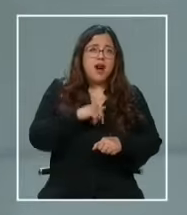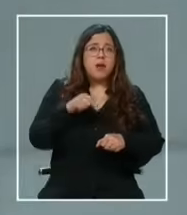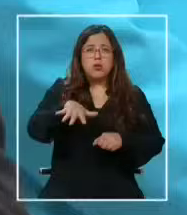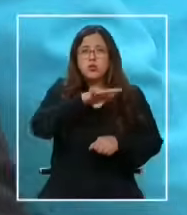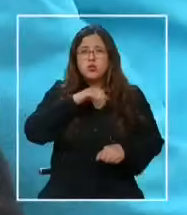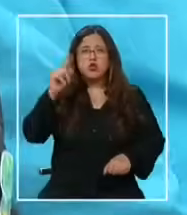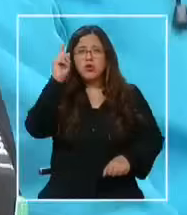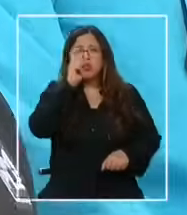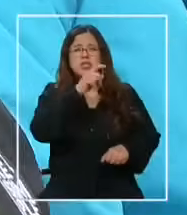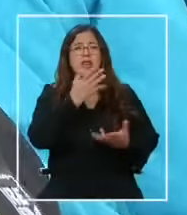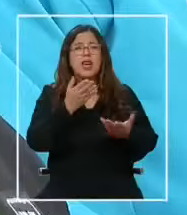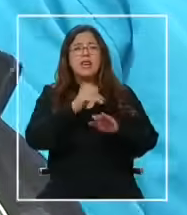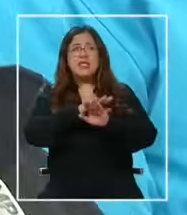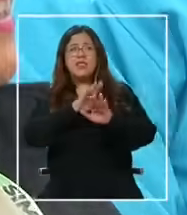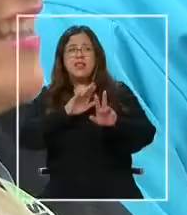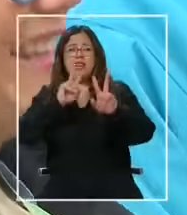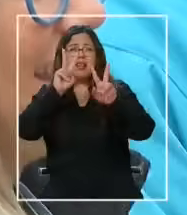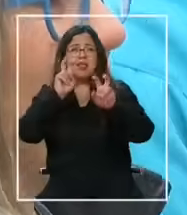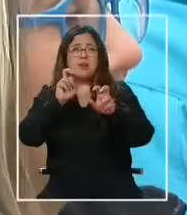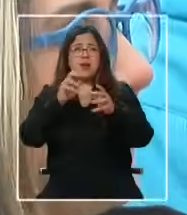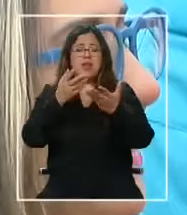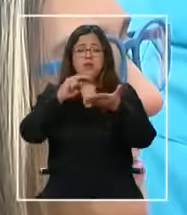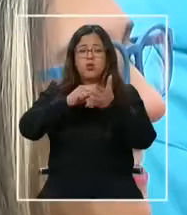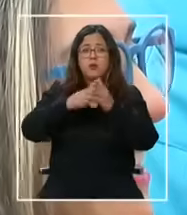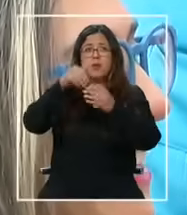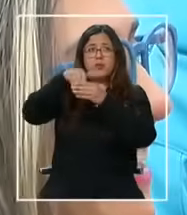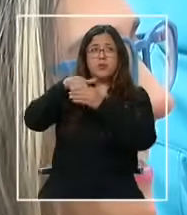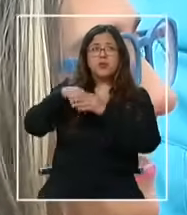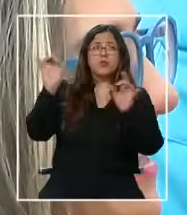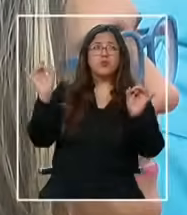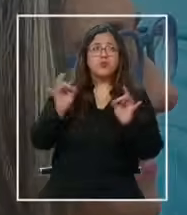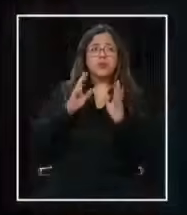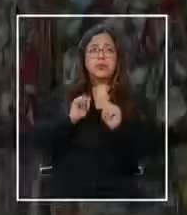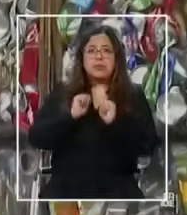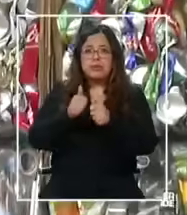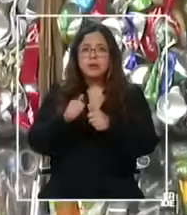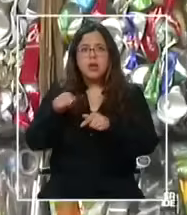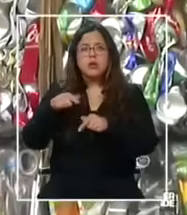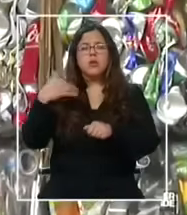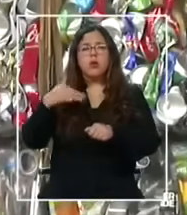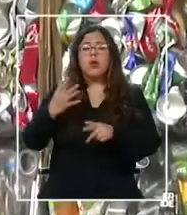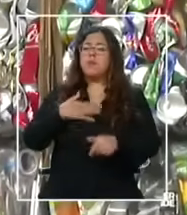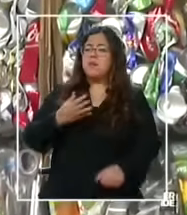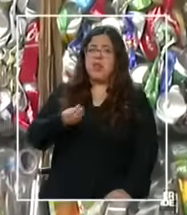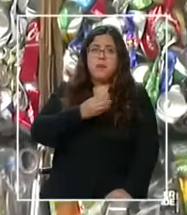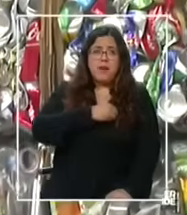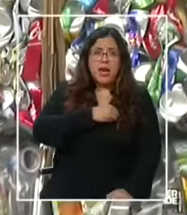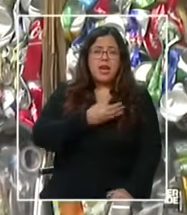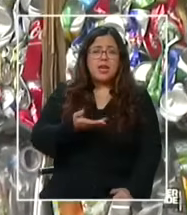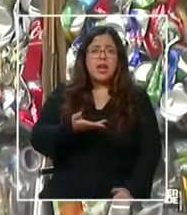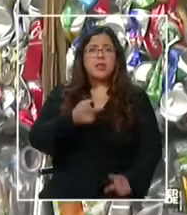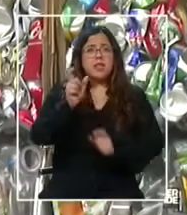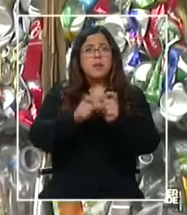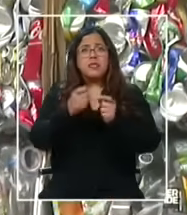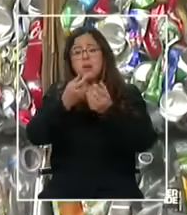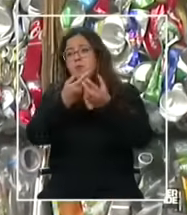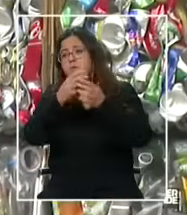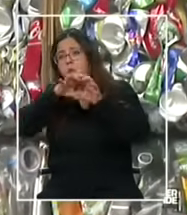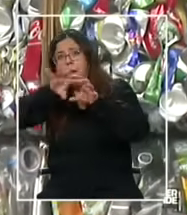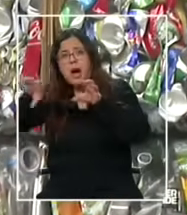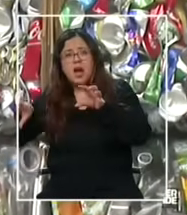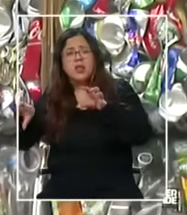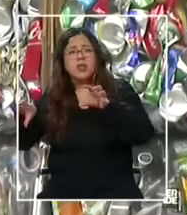evitar la dispersión de votos factor que le provocaría una derrota es prioridad me da pena que vaya gente por fuera